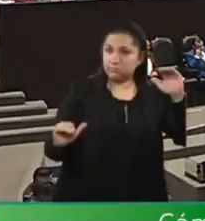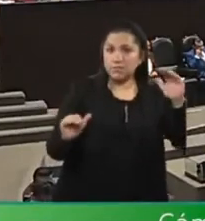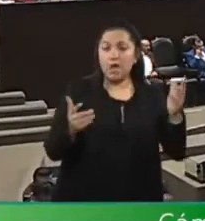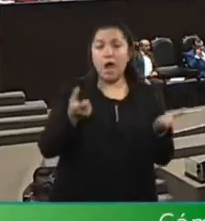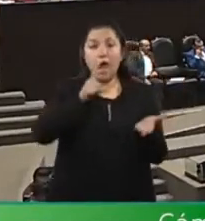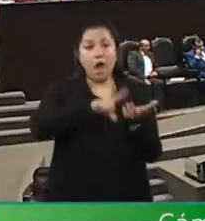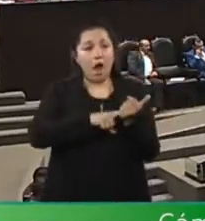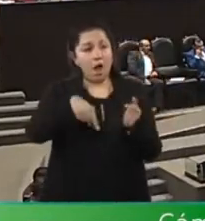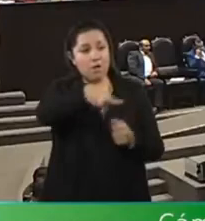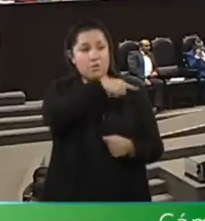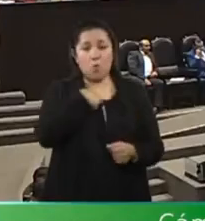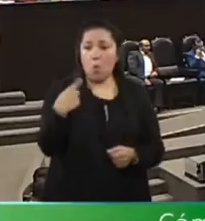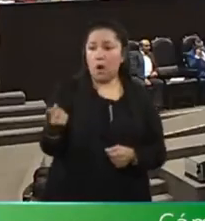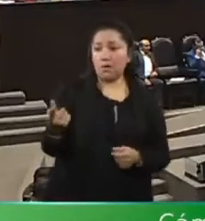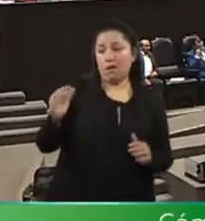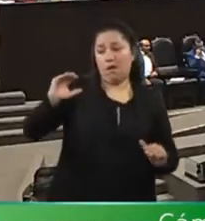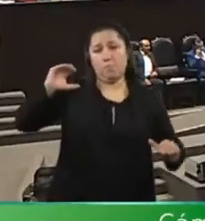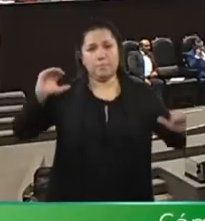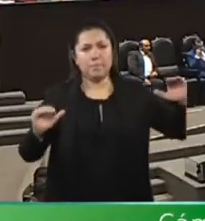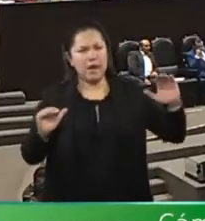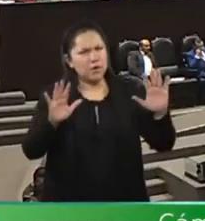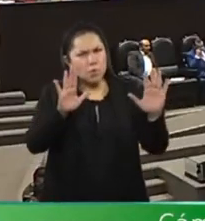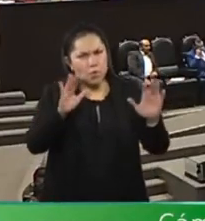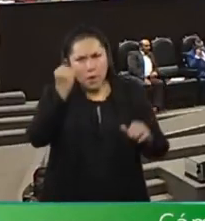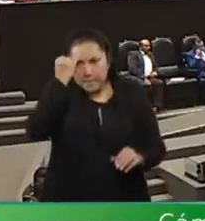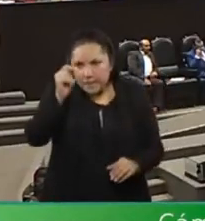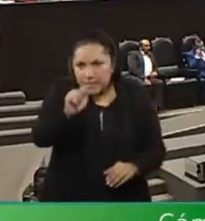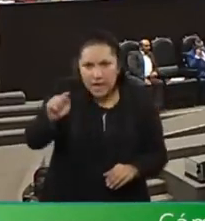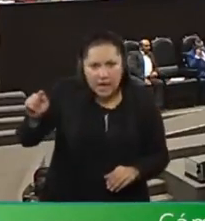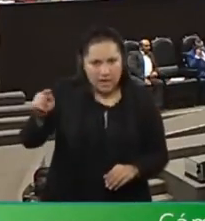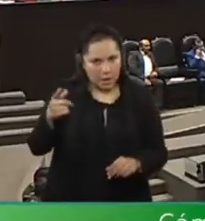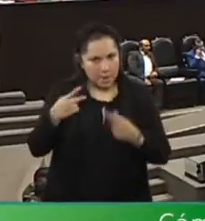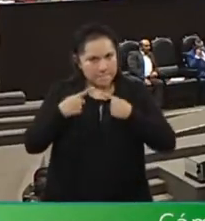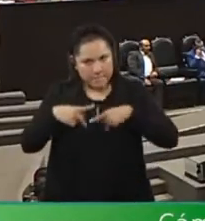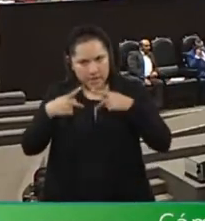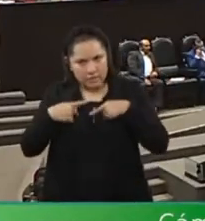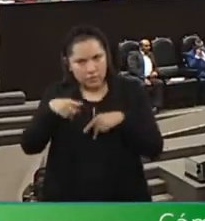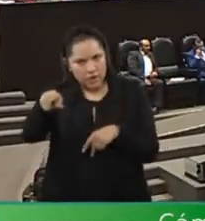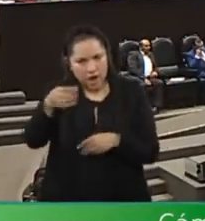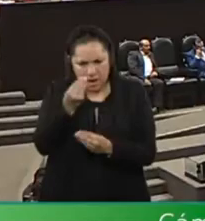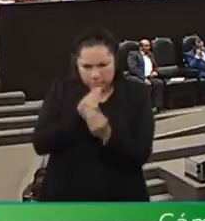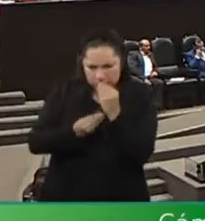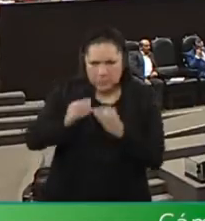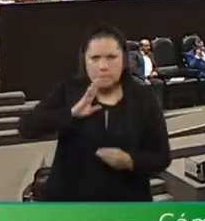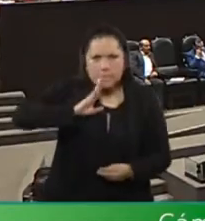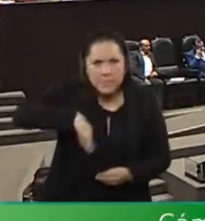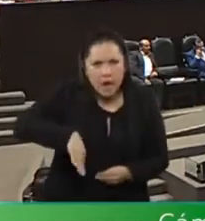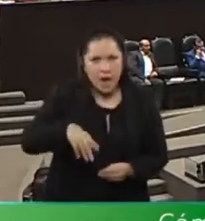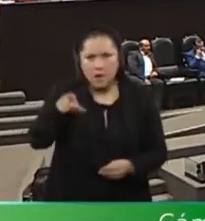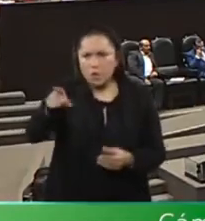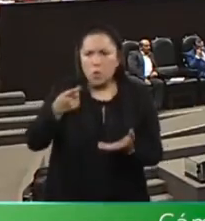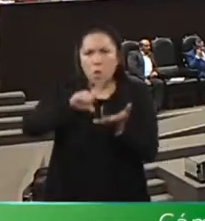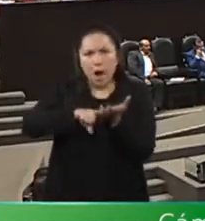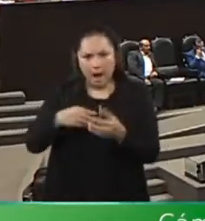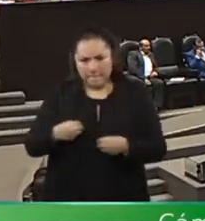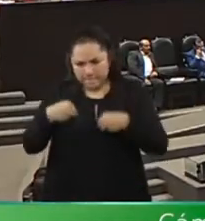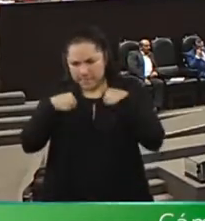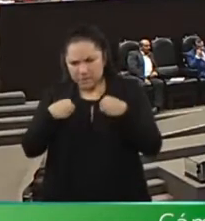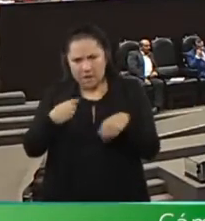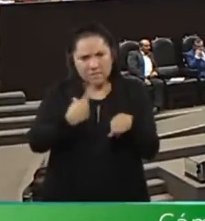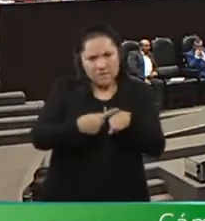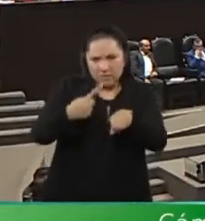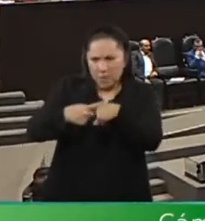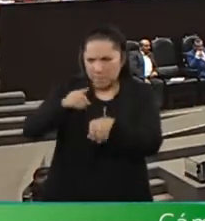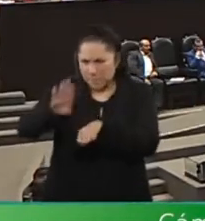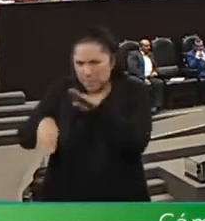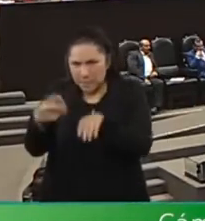y muriendo de desnutrición o enfermedades curables en pleno siglo XXI. Mujeres pariendo en sus hogares en condiciones